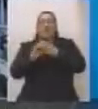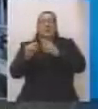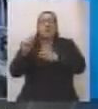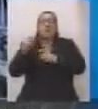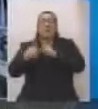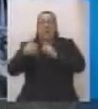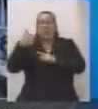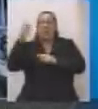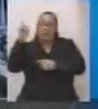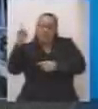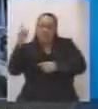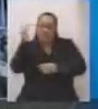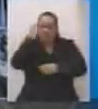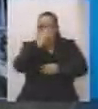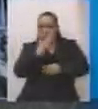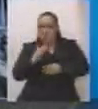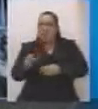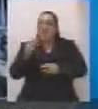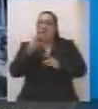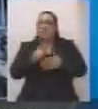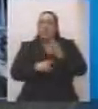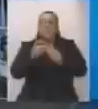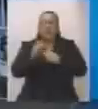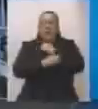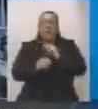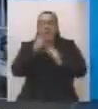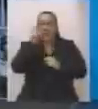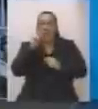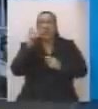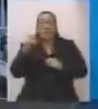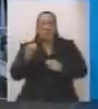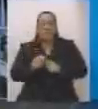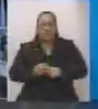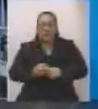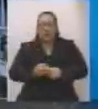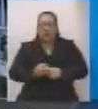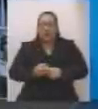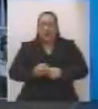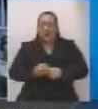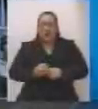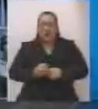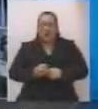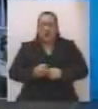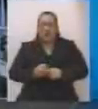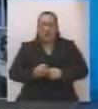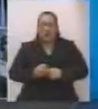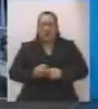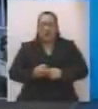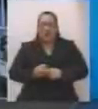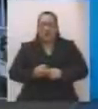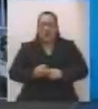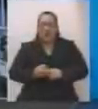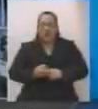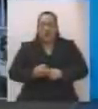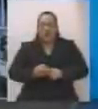que esta es la razón por la que el país rico es rico y la economía emergente es pobre.